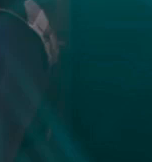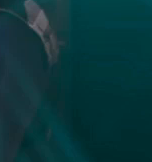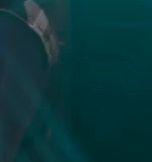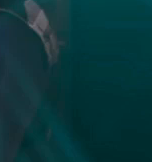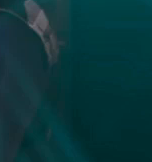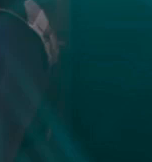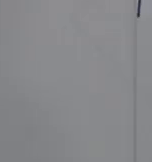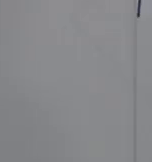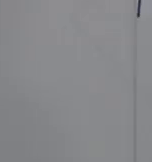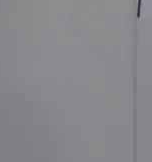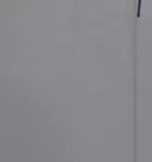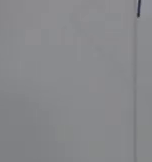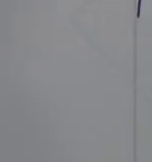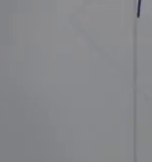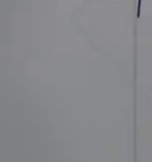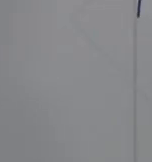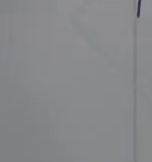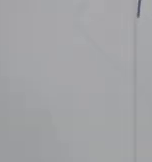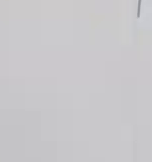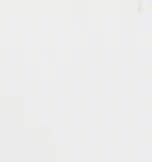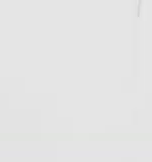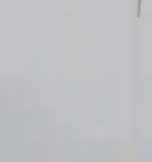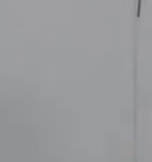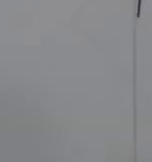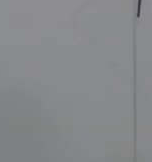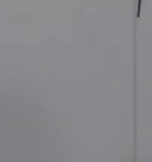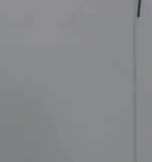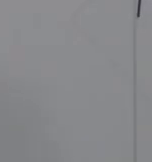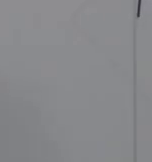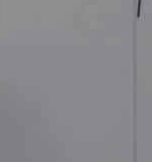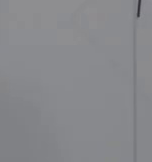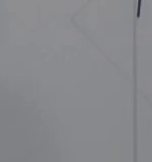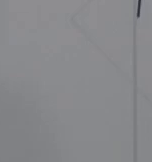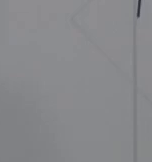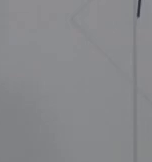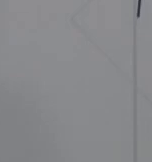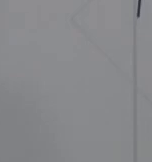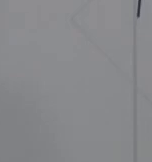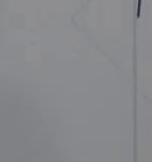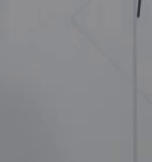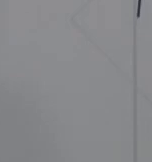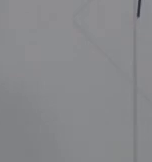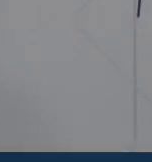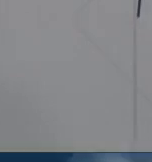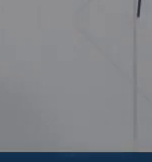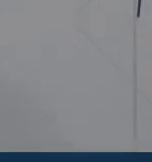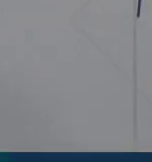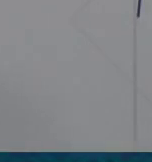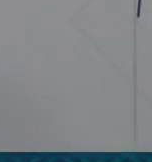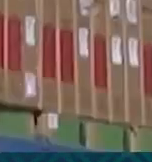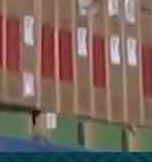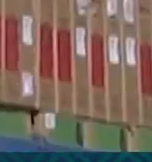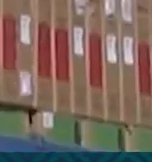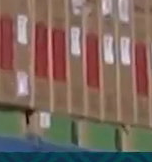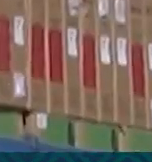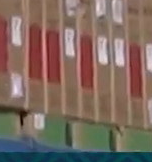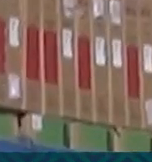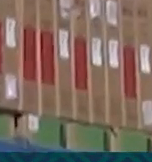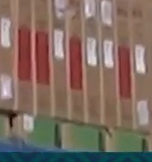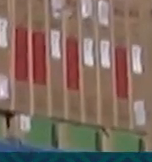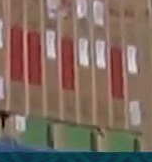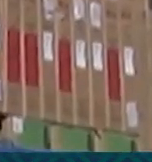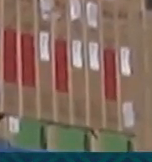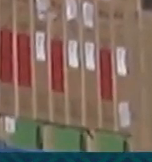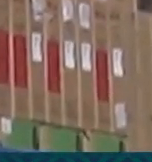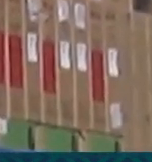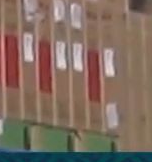15 millones de bolivianos. Aduana ha comisado, solo la aduana, 605.5 millones.